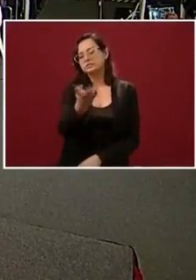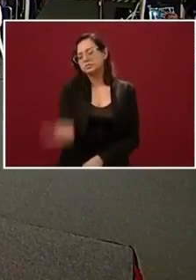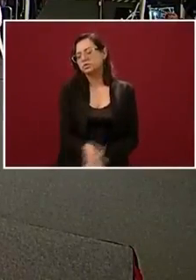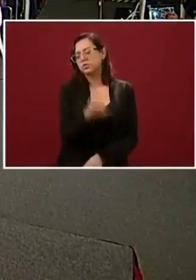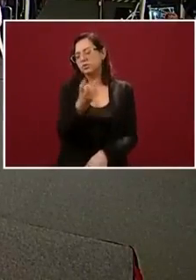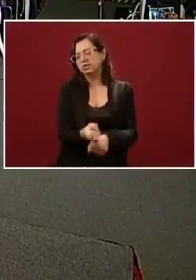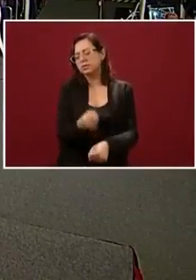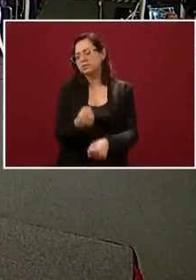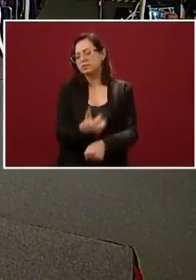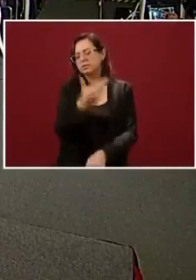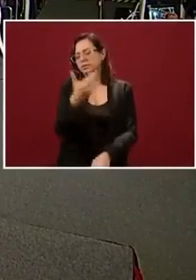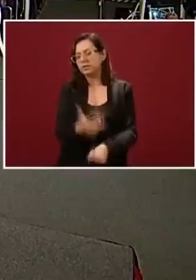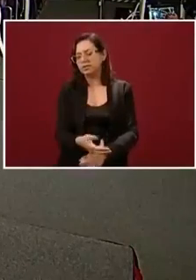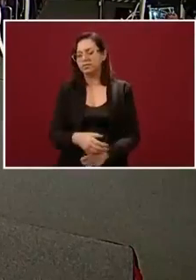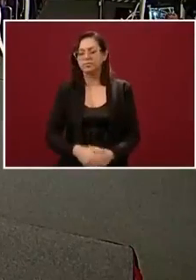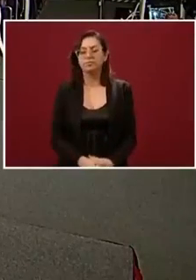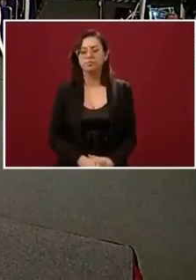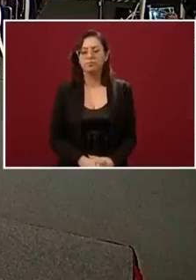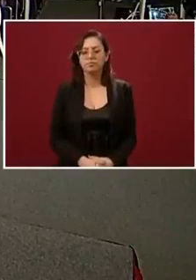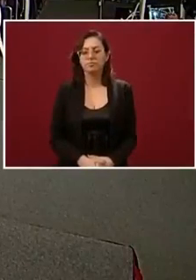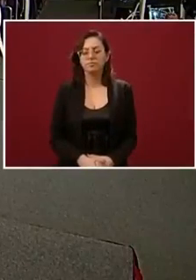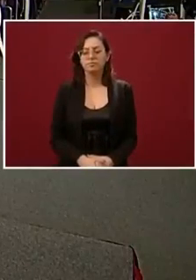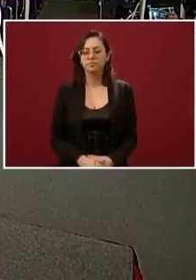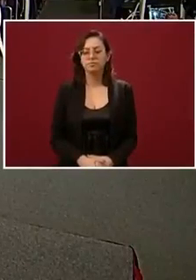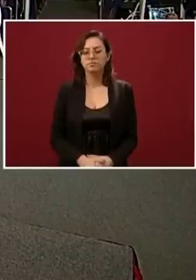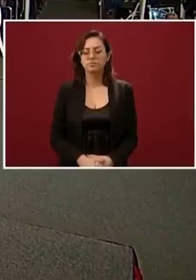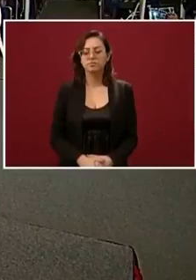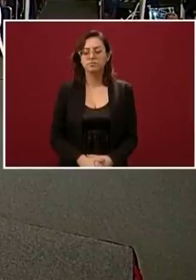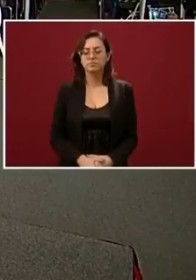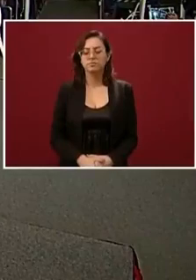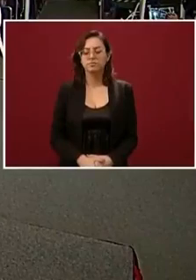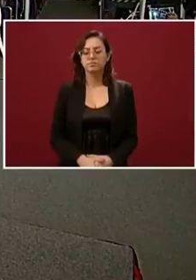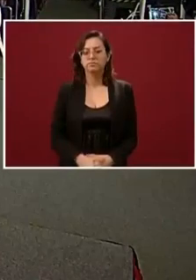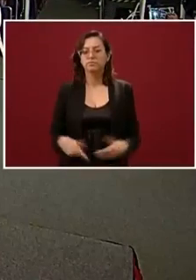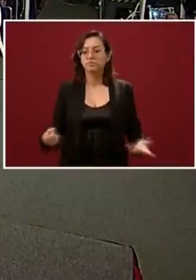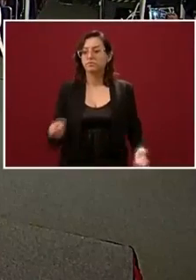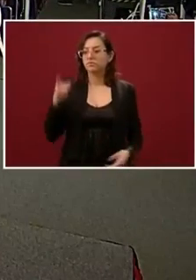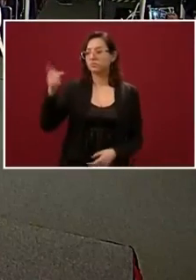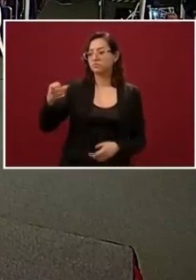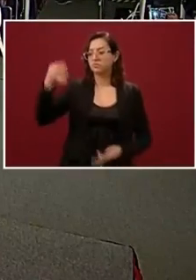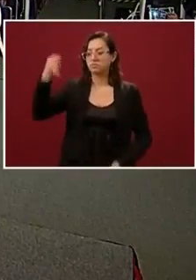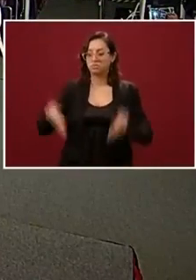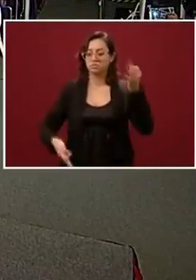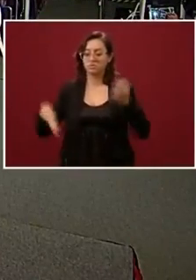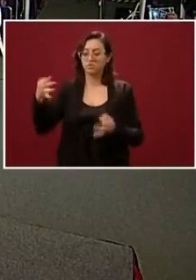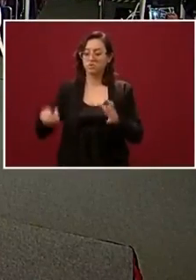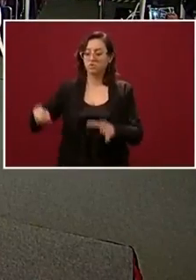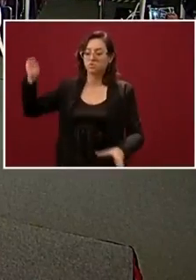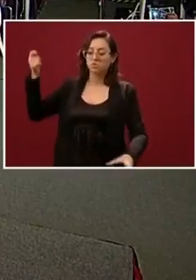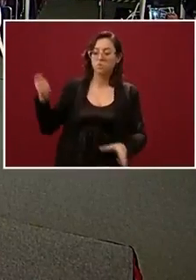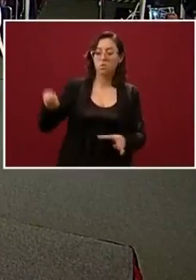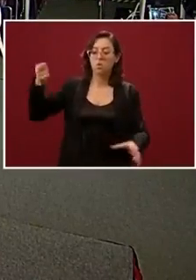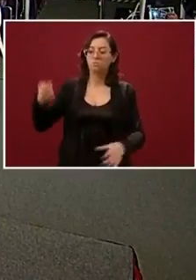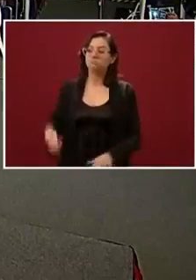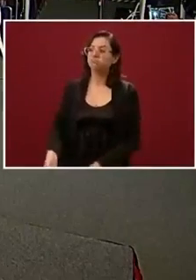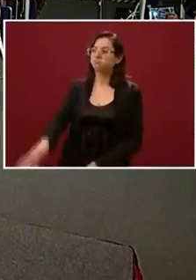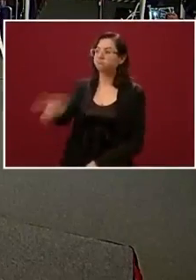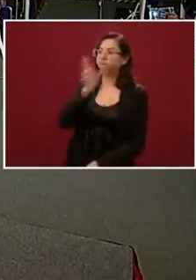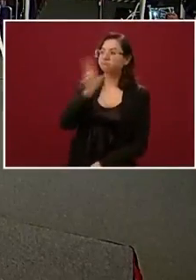¿cuál sería la respuesta entonces para justamente este juez, el Poder Judicial, que